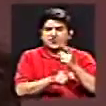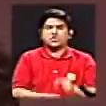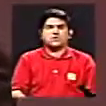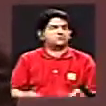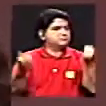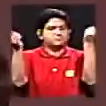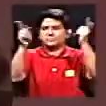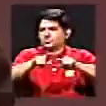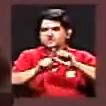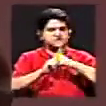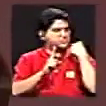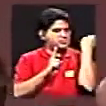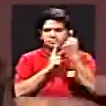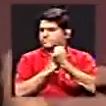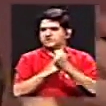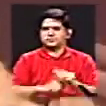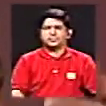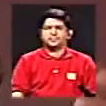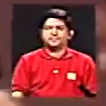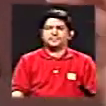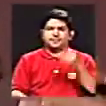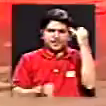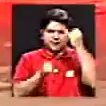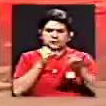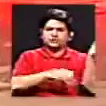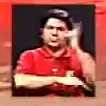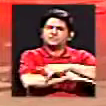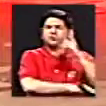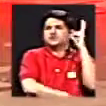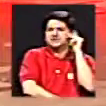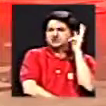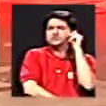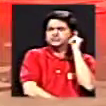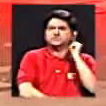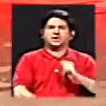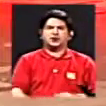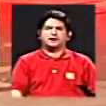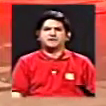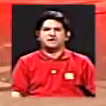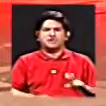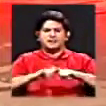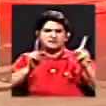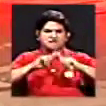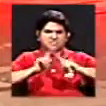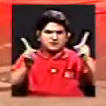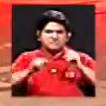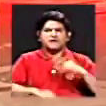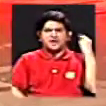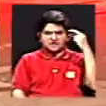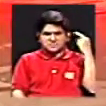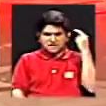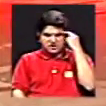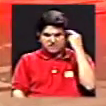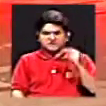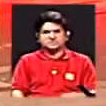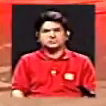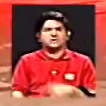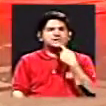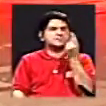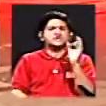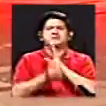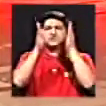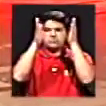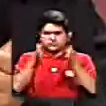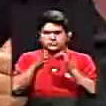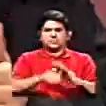dado la situación que se presentó. Por eso, porque en los últimos días hemos estado escuchando que varias de las razones que han alegado